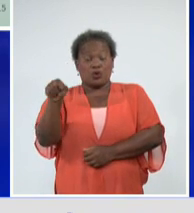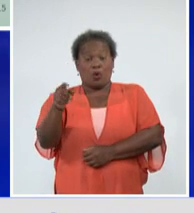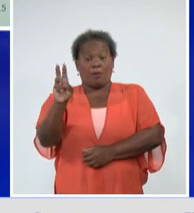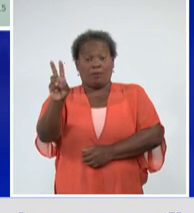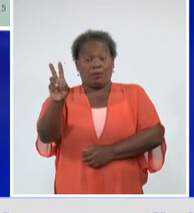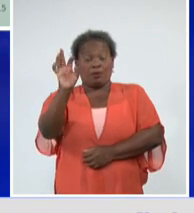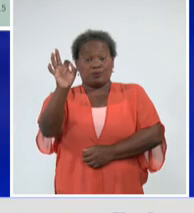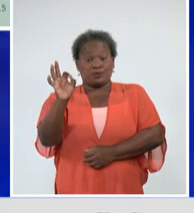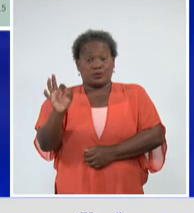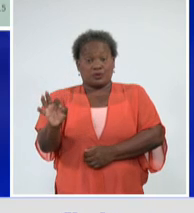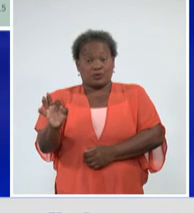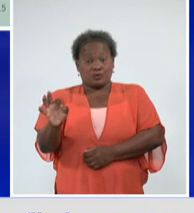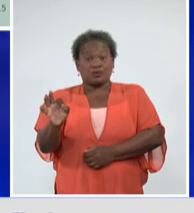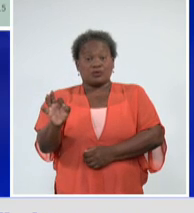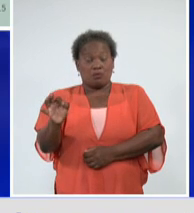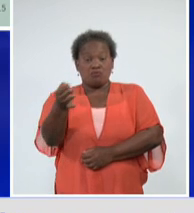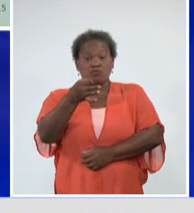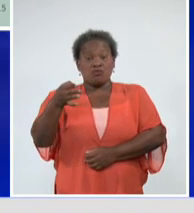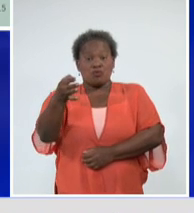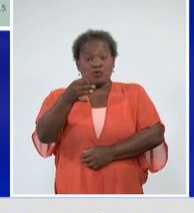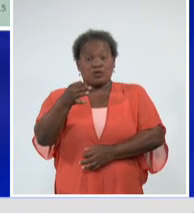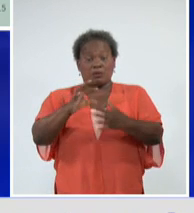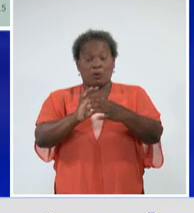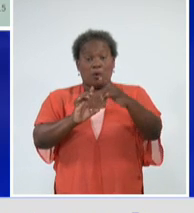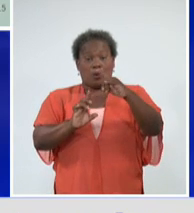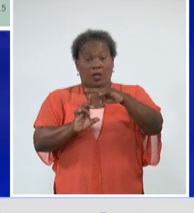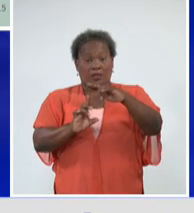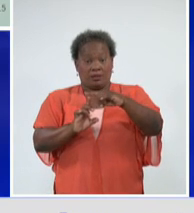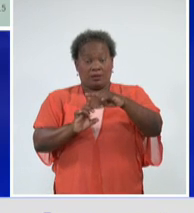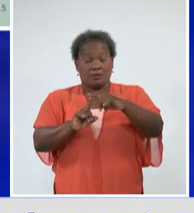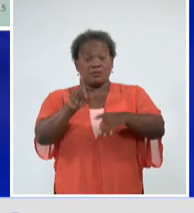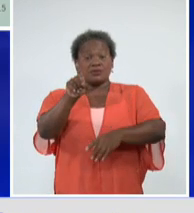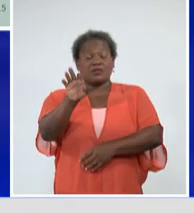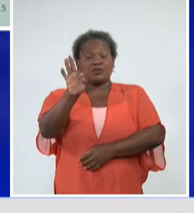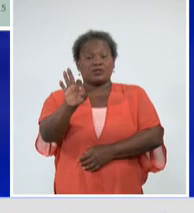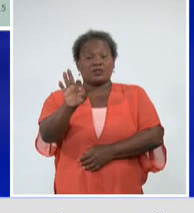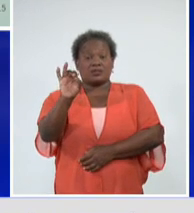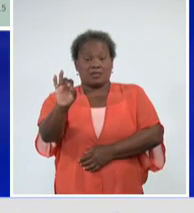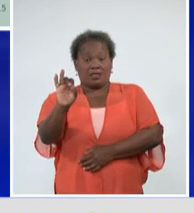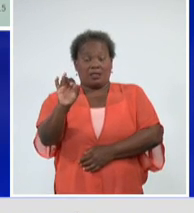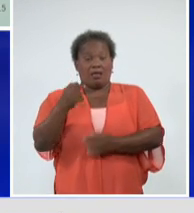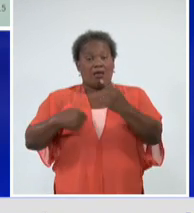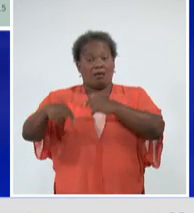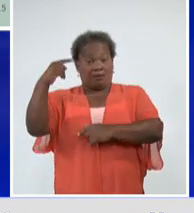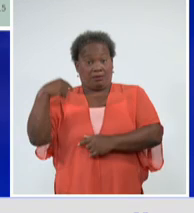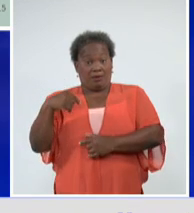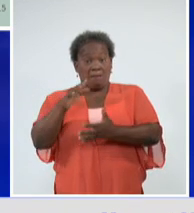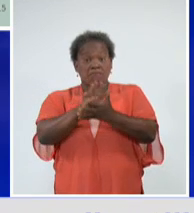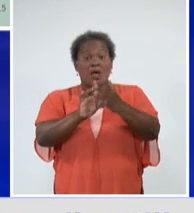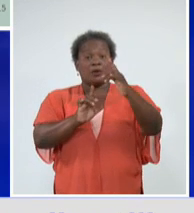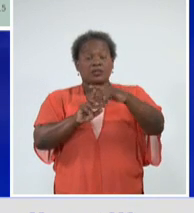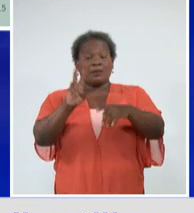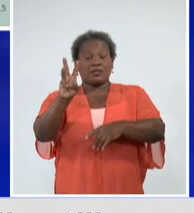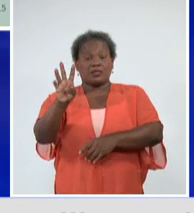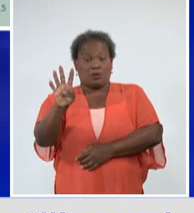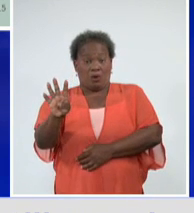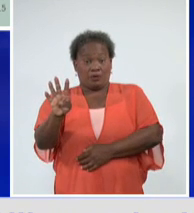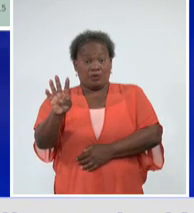68,2% está en el municipio de Guantánamo, 187 ayer, Manuel Tame 34, El